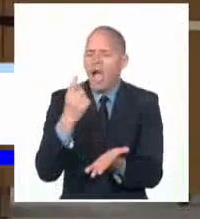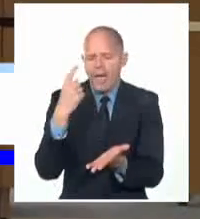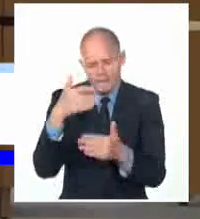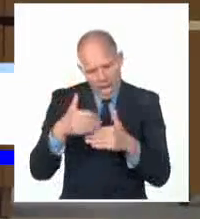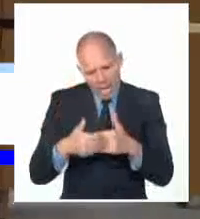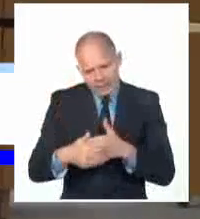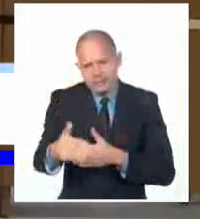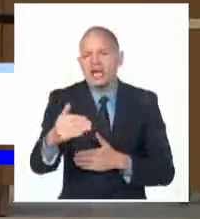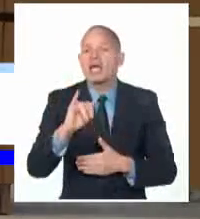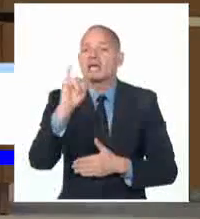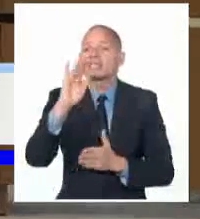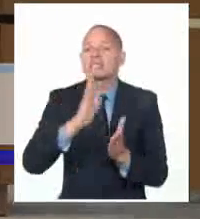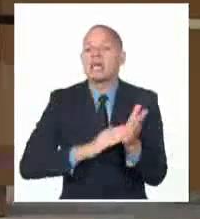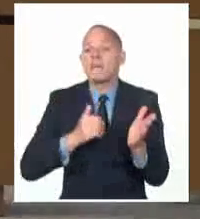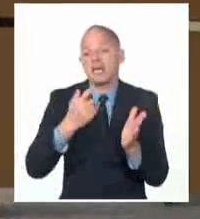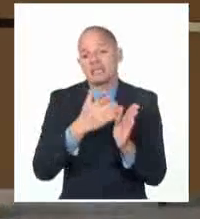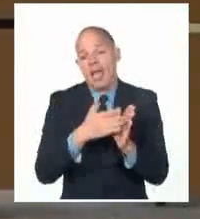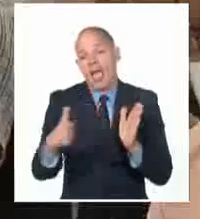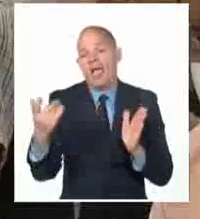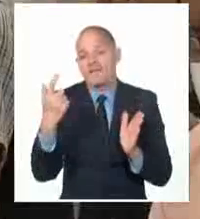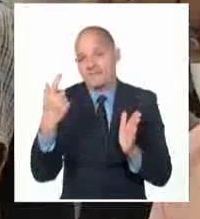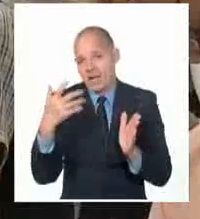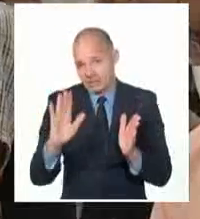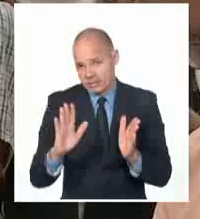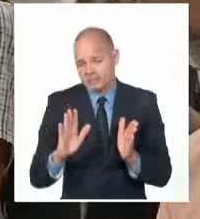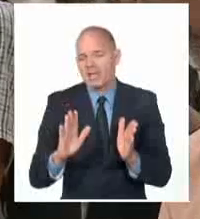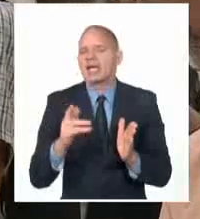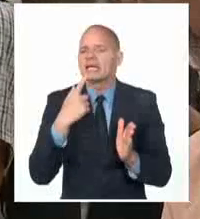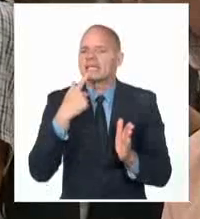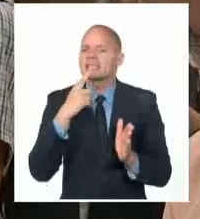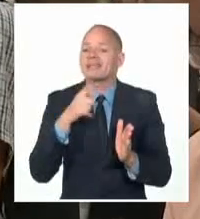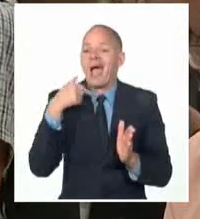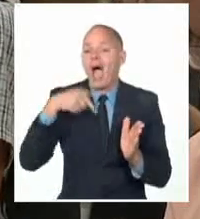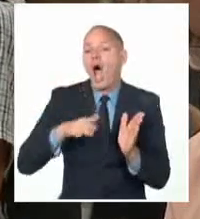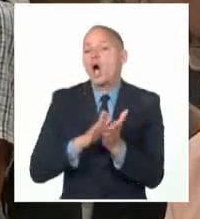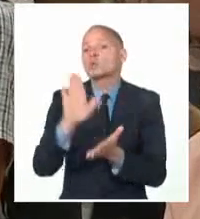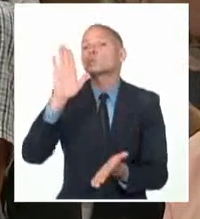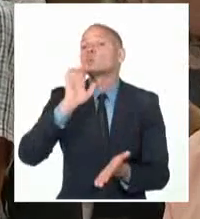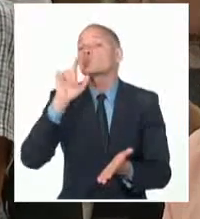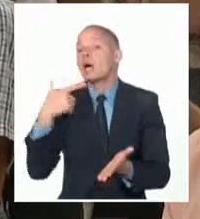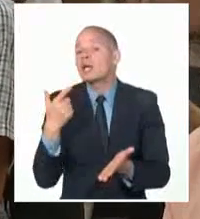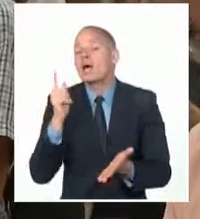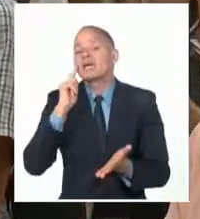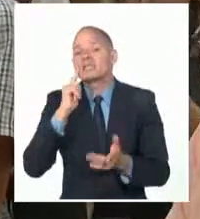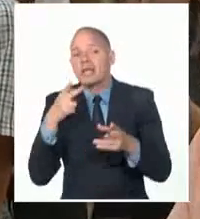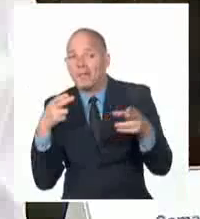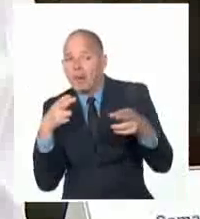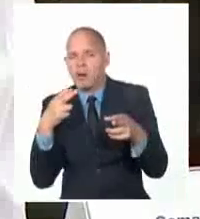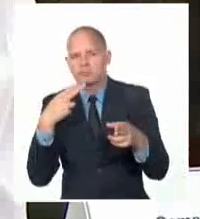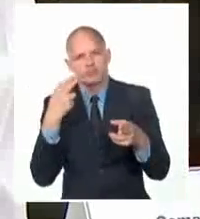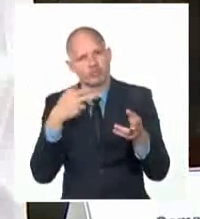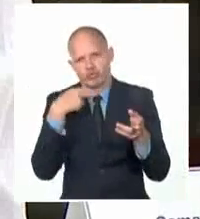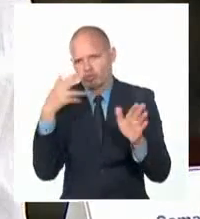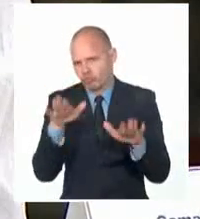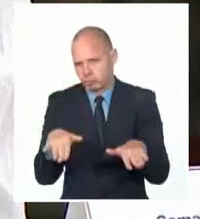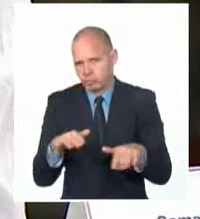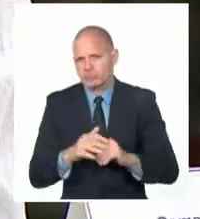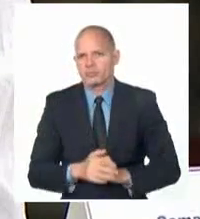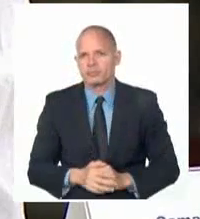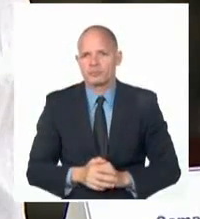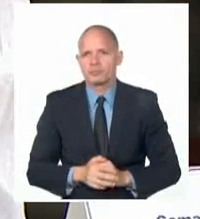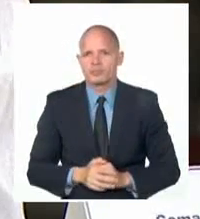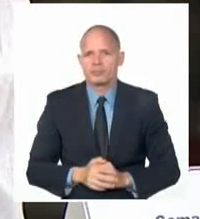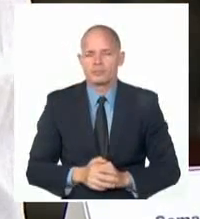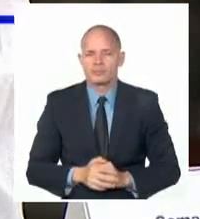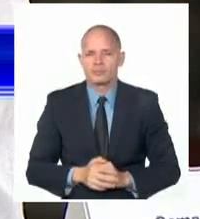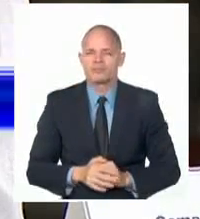de agosto, aunque en lo inmediato ya se activan distintas fases preparatorias para la implementación de este cese el fuego. Si hay esos cambios políticos,